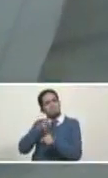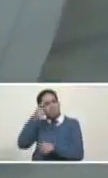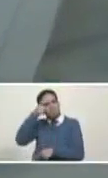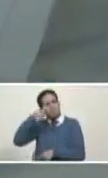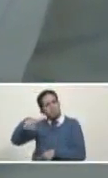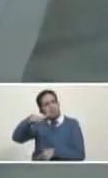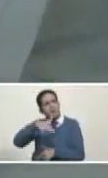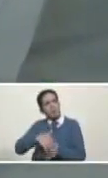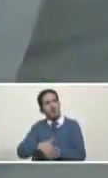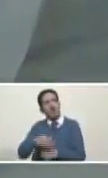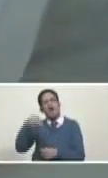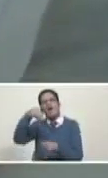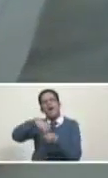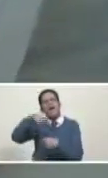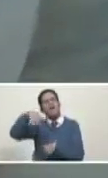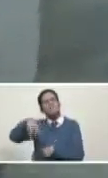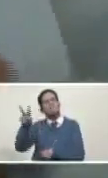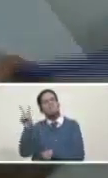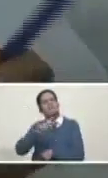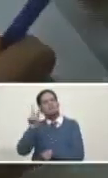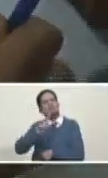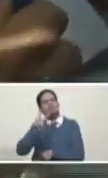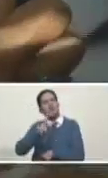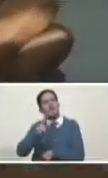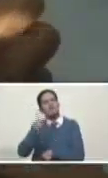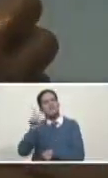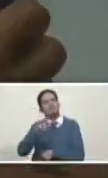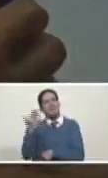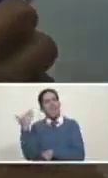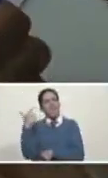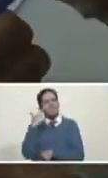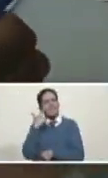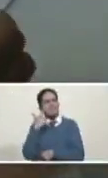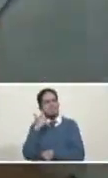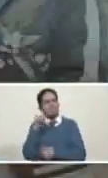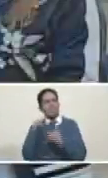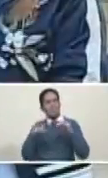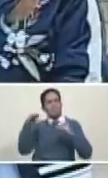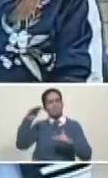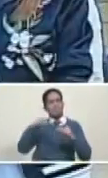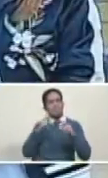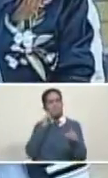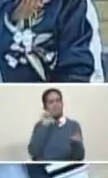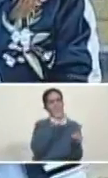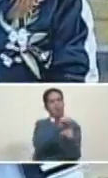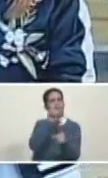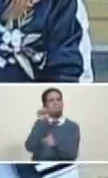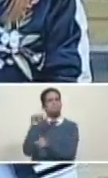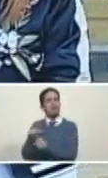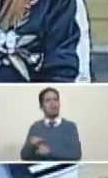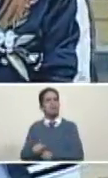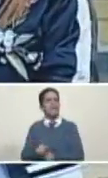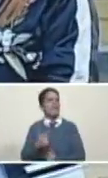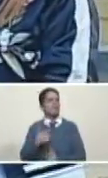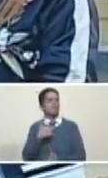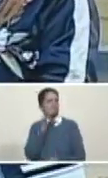en una Venezuela sumida en la exclusión y la desigualdad. No soy un